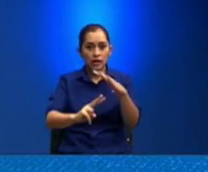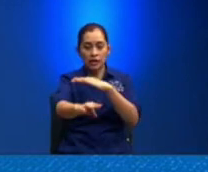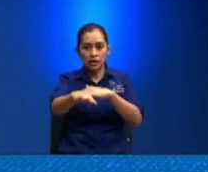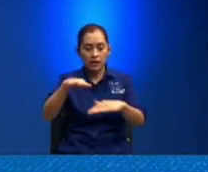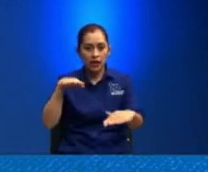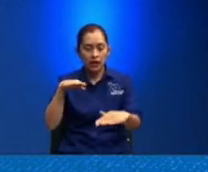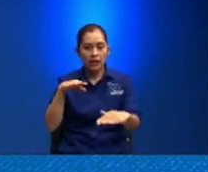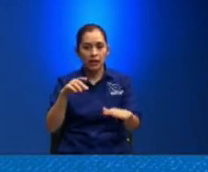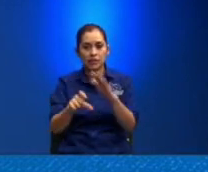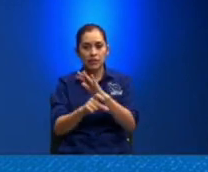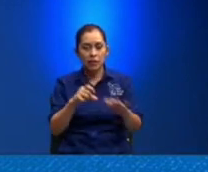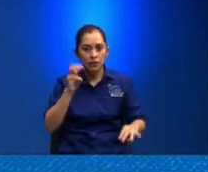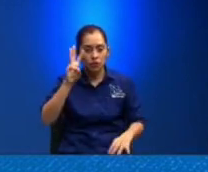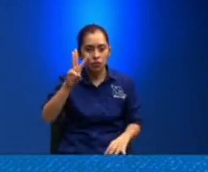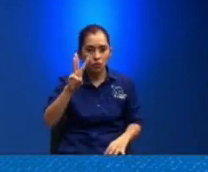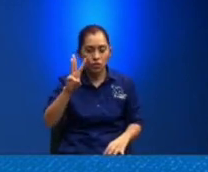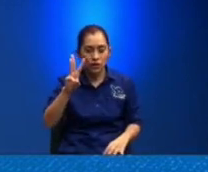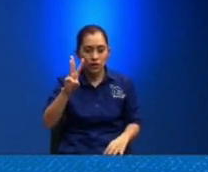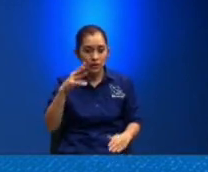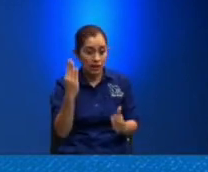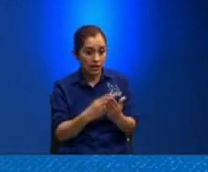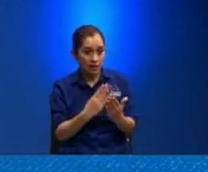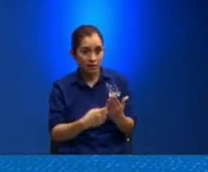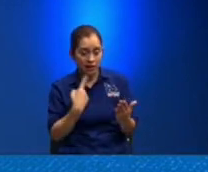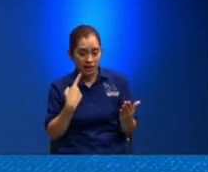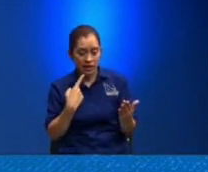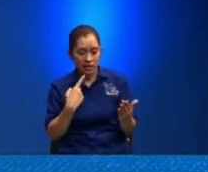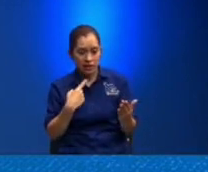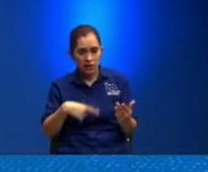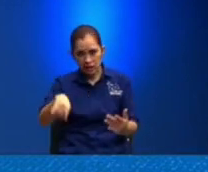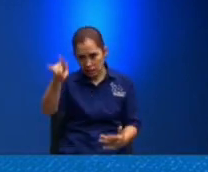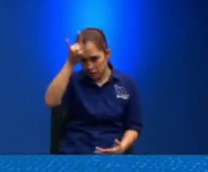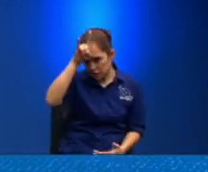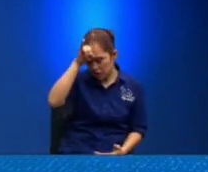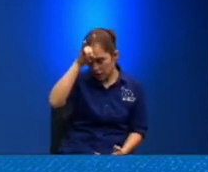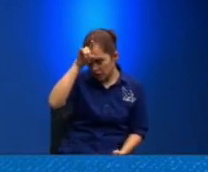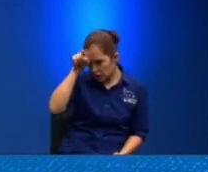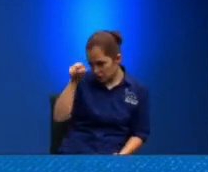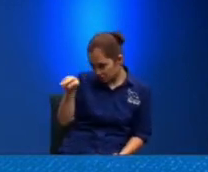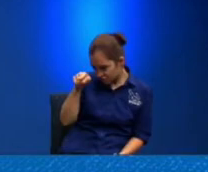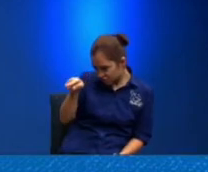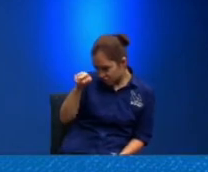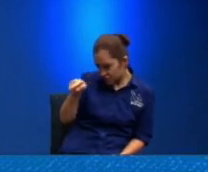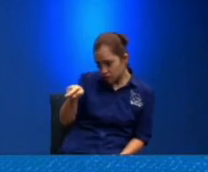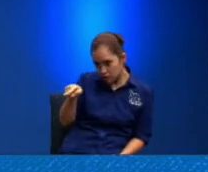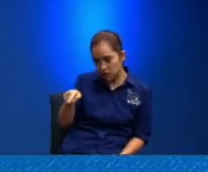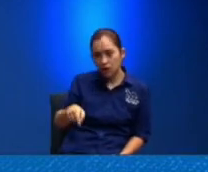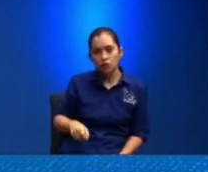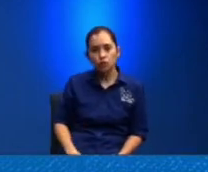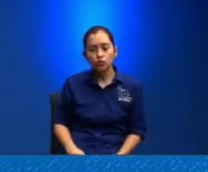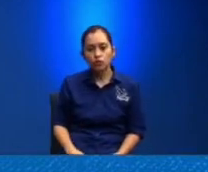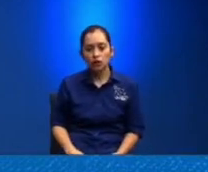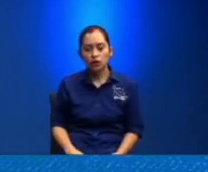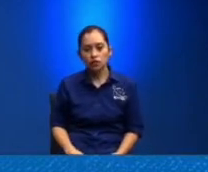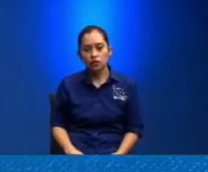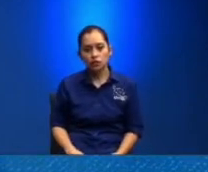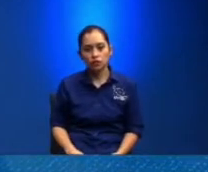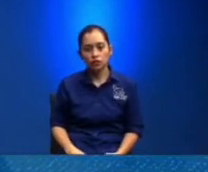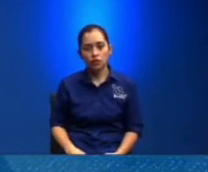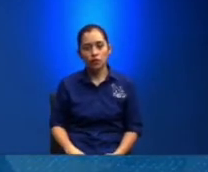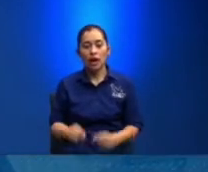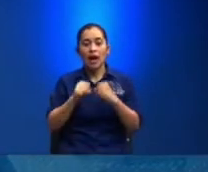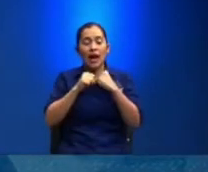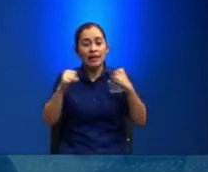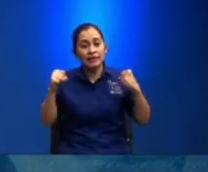satanás se está acusando al sumo sacerdote josué que en algunas versiones le pone en jesús y